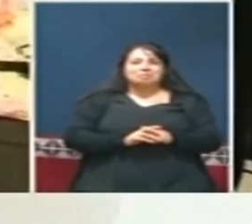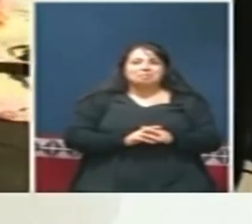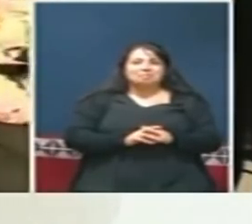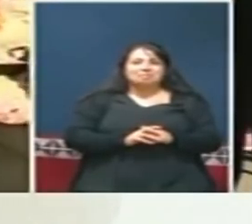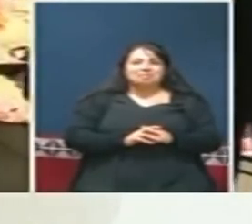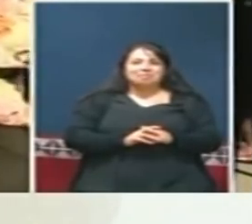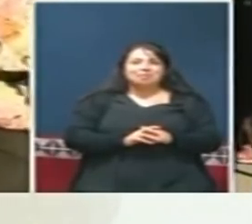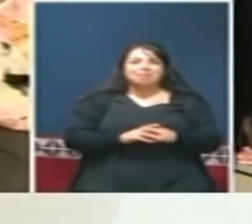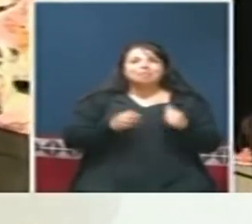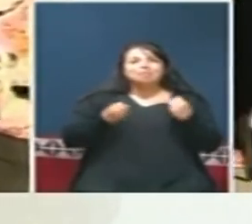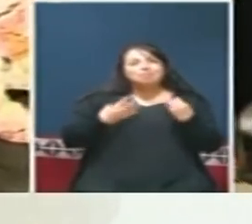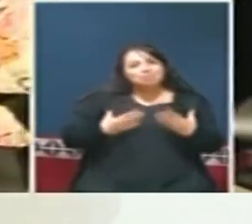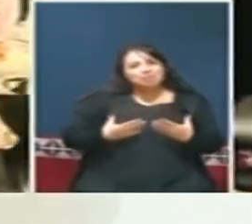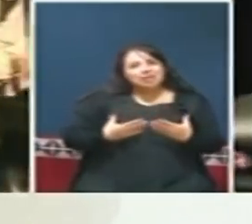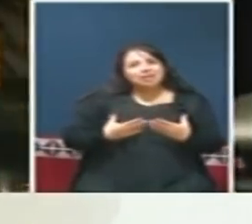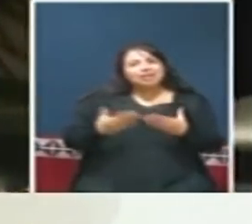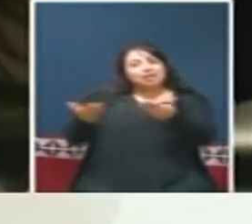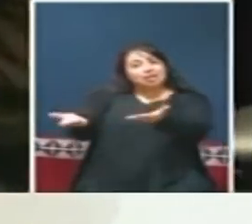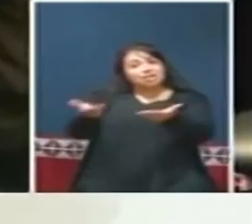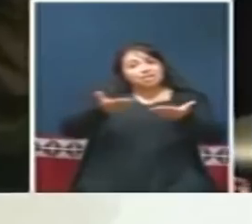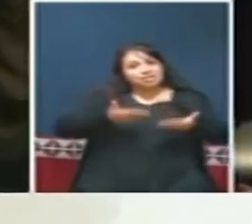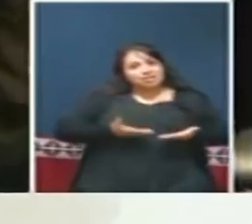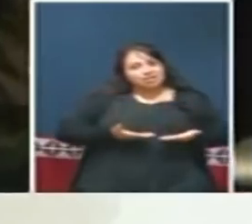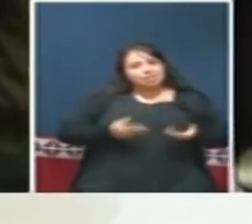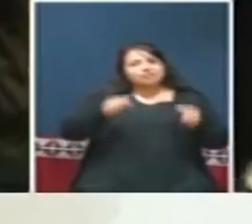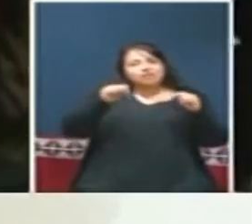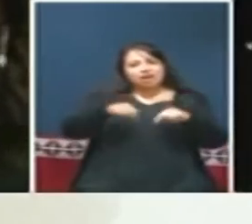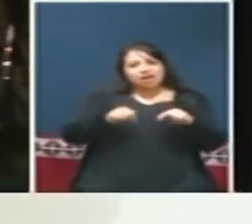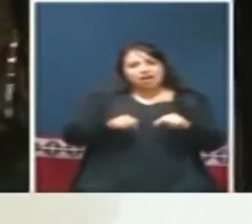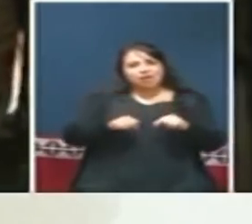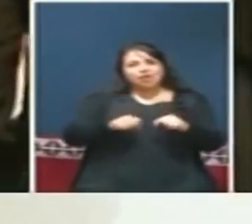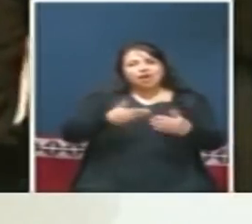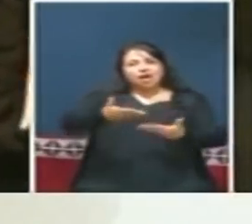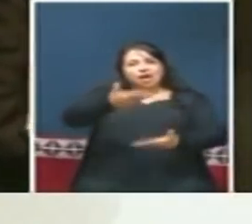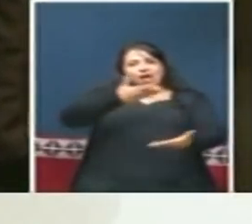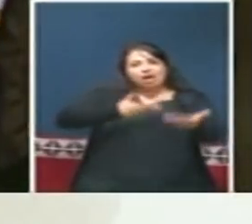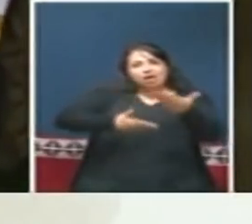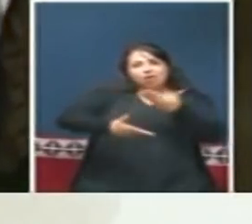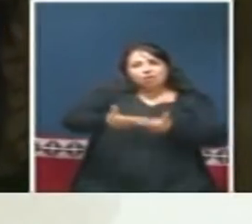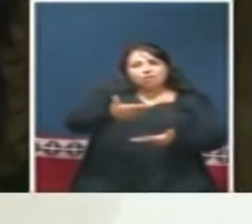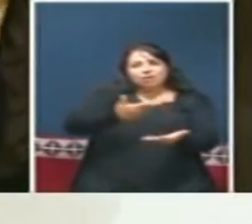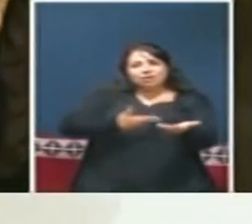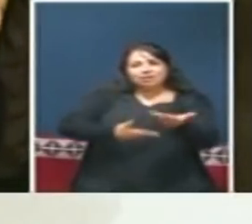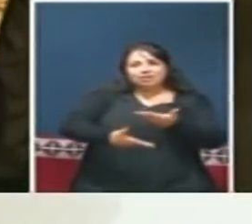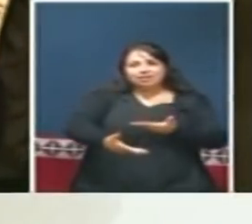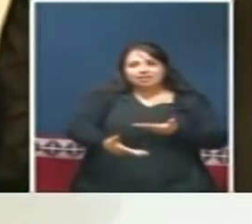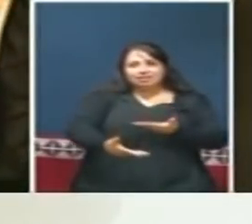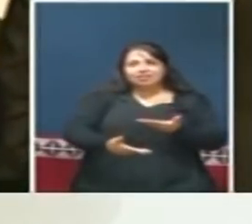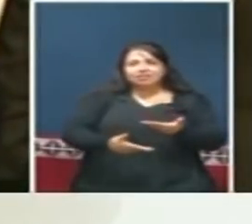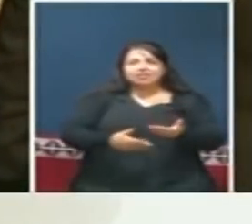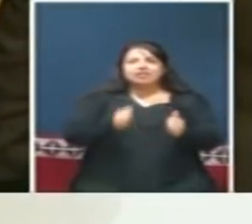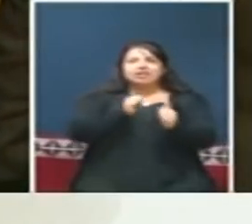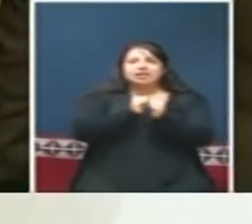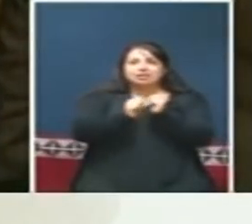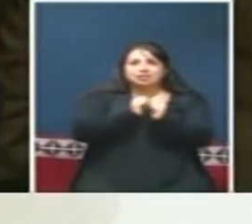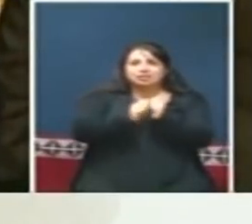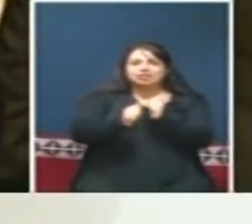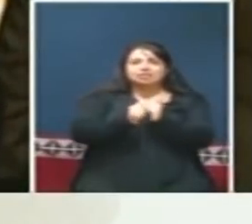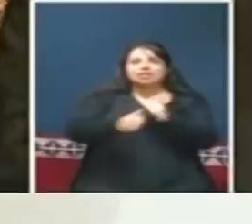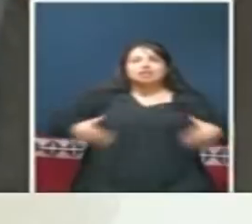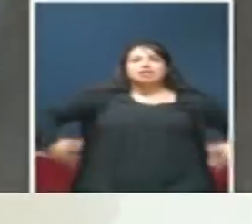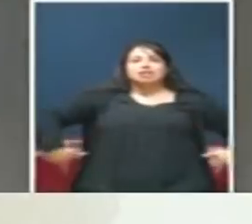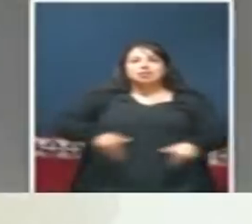Mariel. Muy bien, vamos a invitarlos ahora a compartir la última biografía, la de Monseñor Enrique Angelelli.